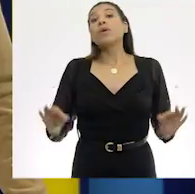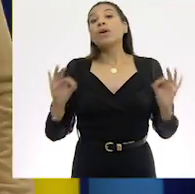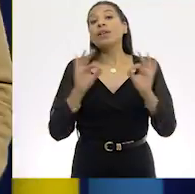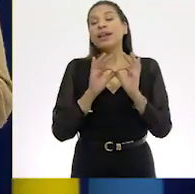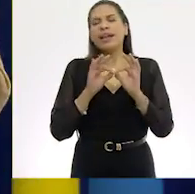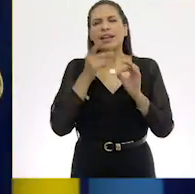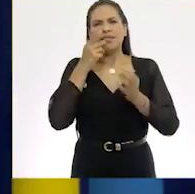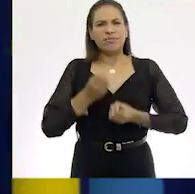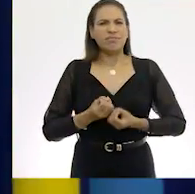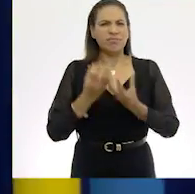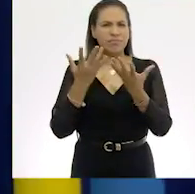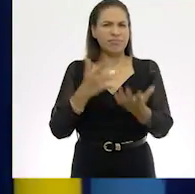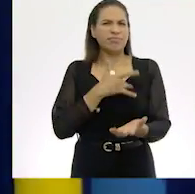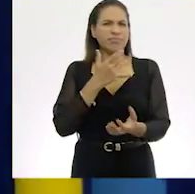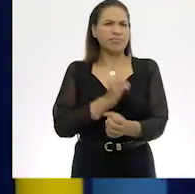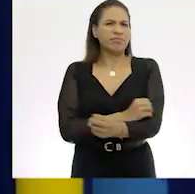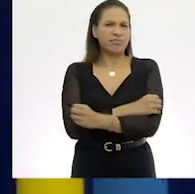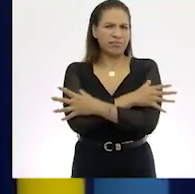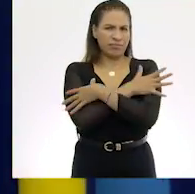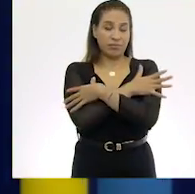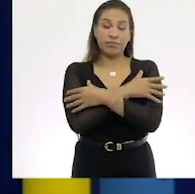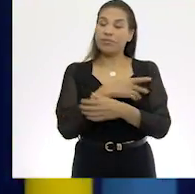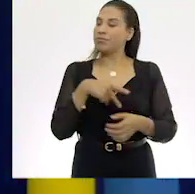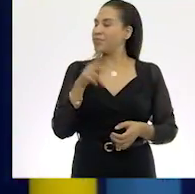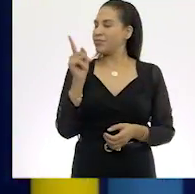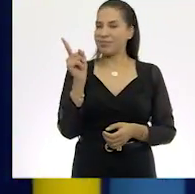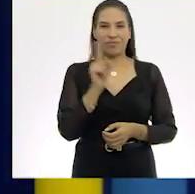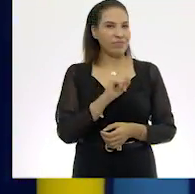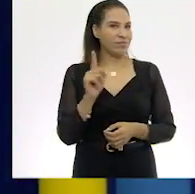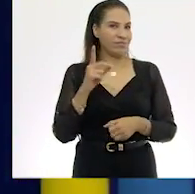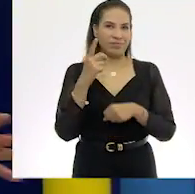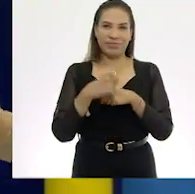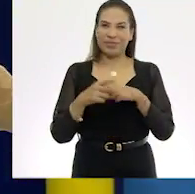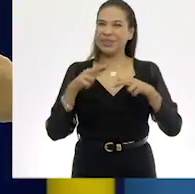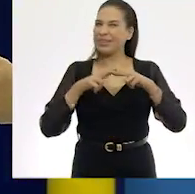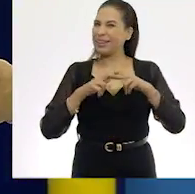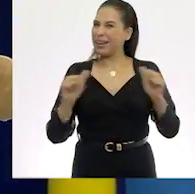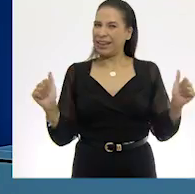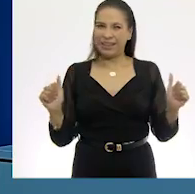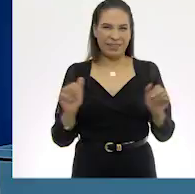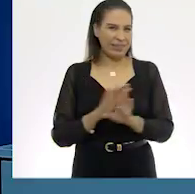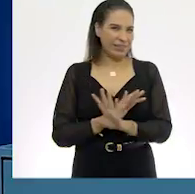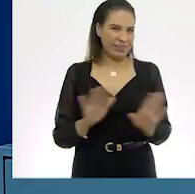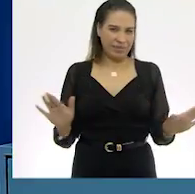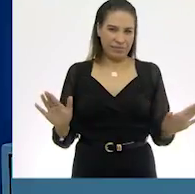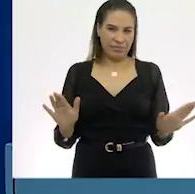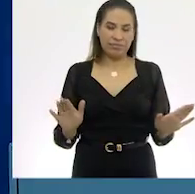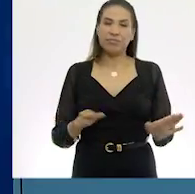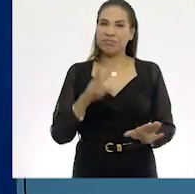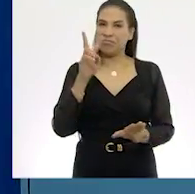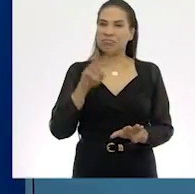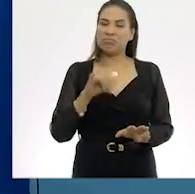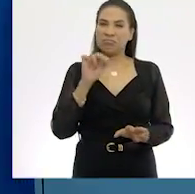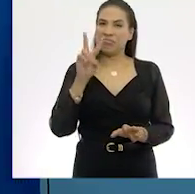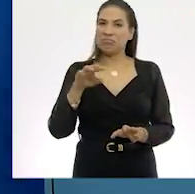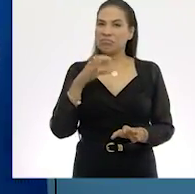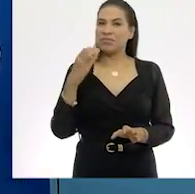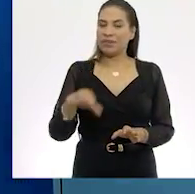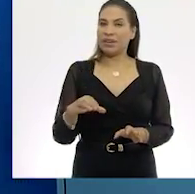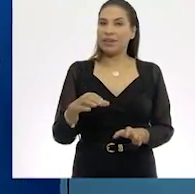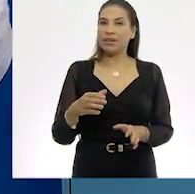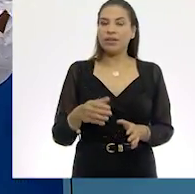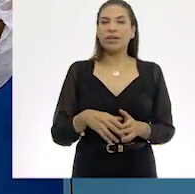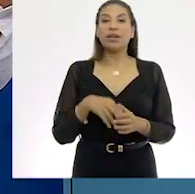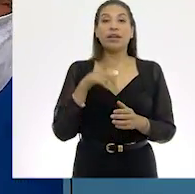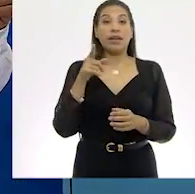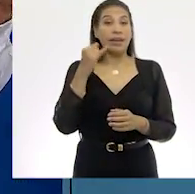importante expresar las emociones, pero no debemos dañar a nadie. ¿Cierto? Muy bien, Joaquín. Ahora debes